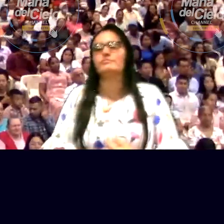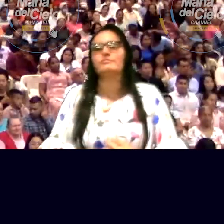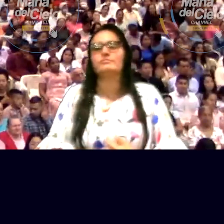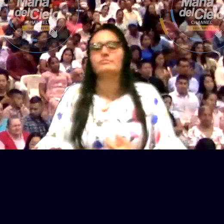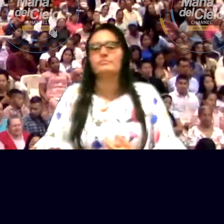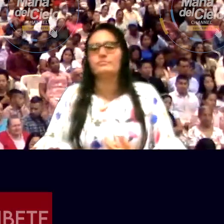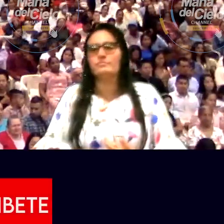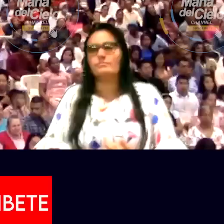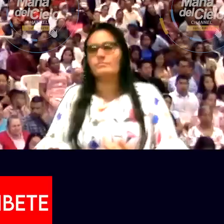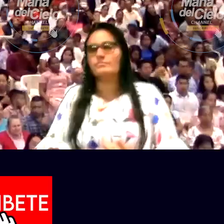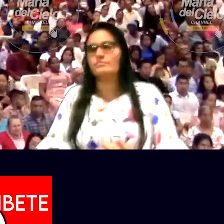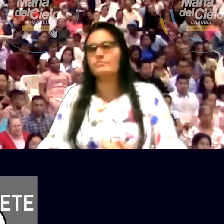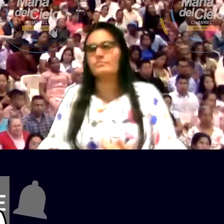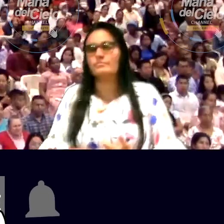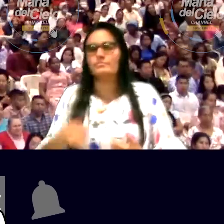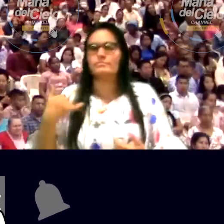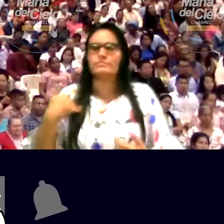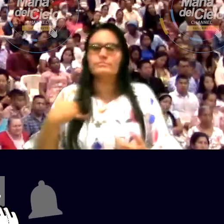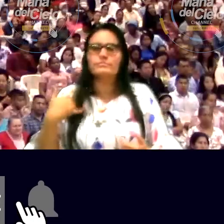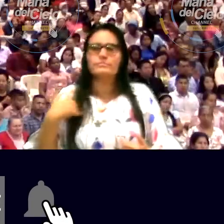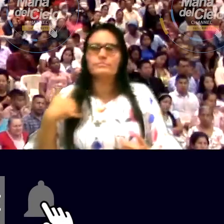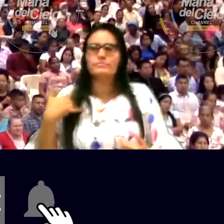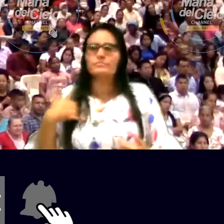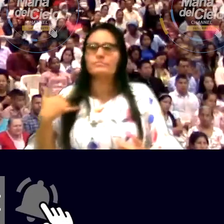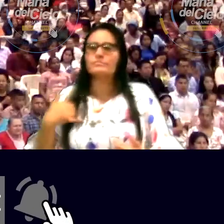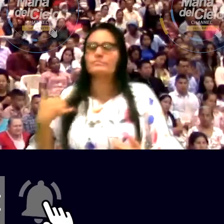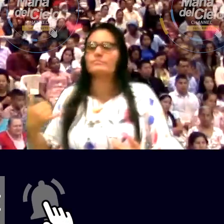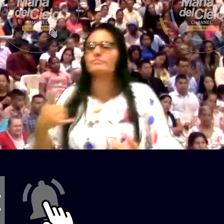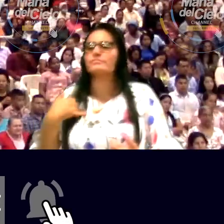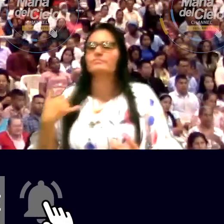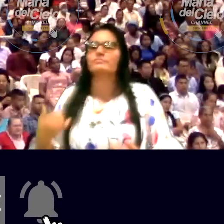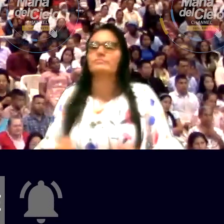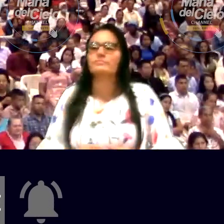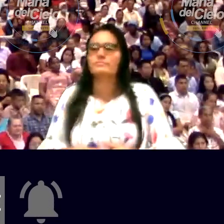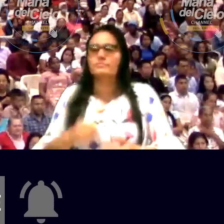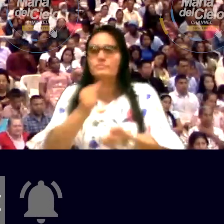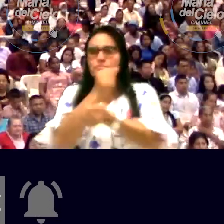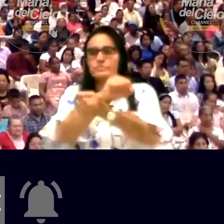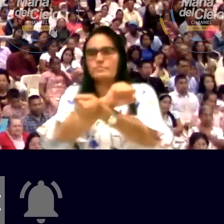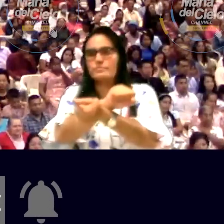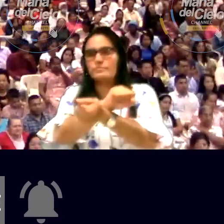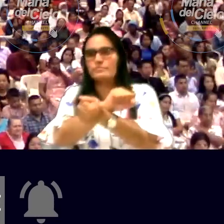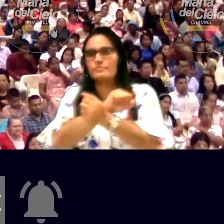A una jovencita que está desposada,